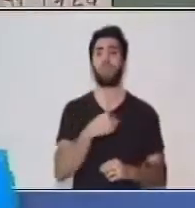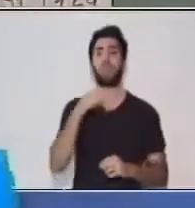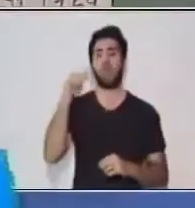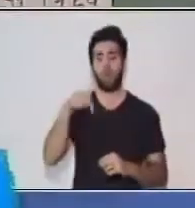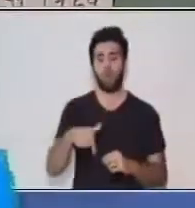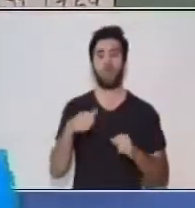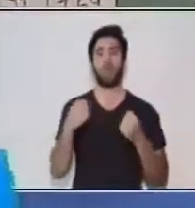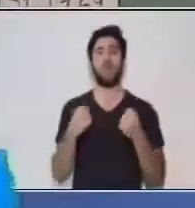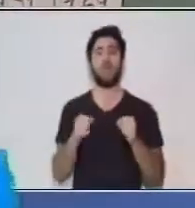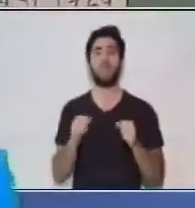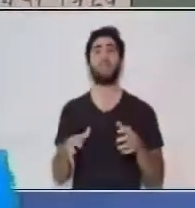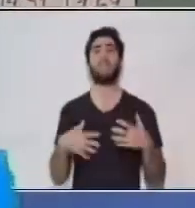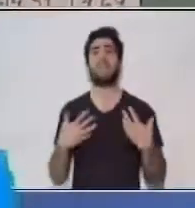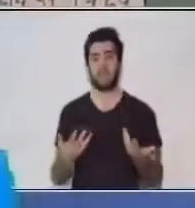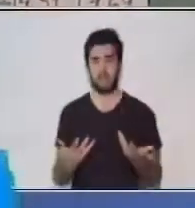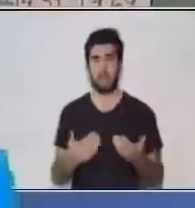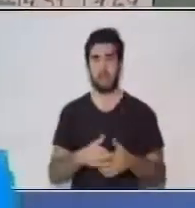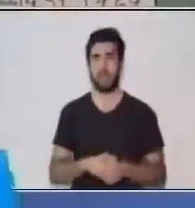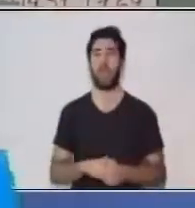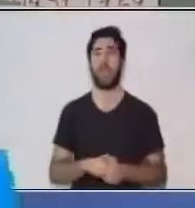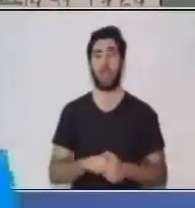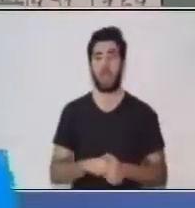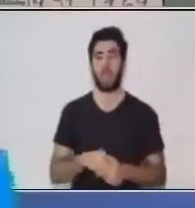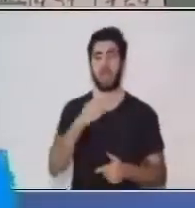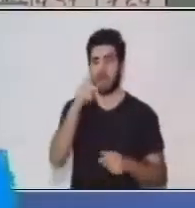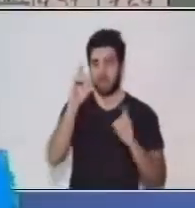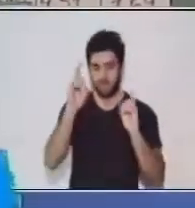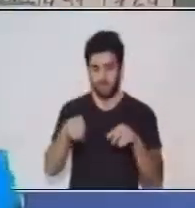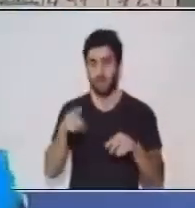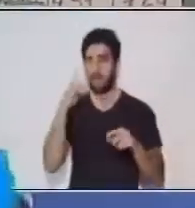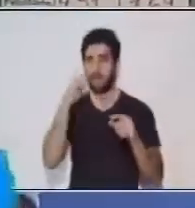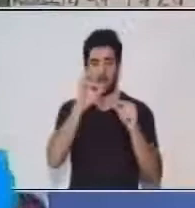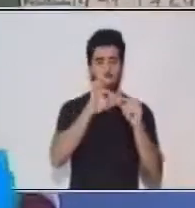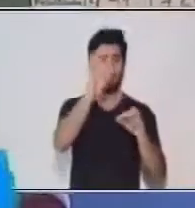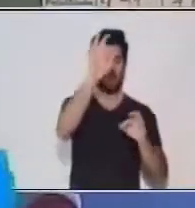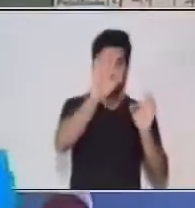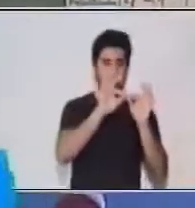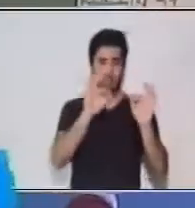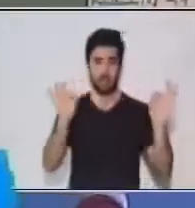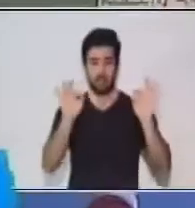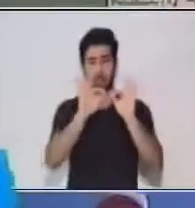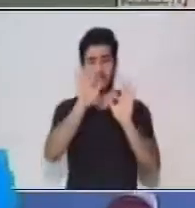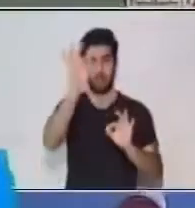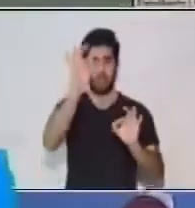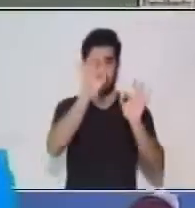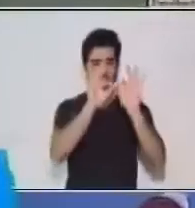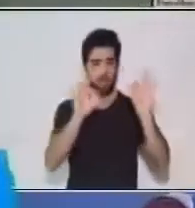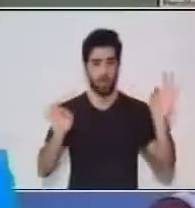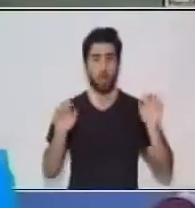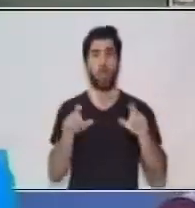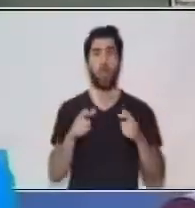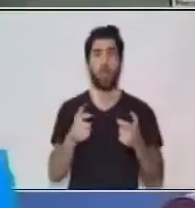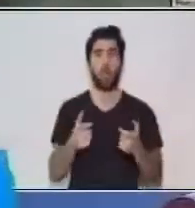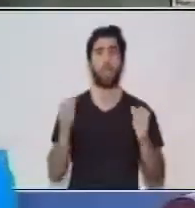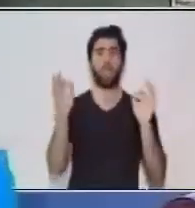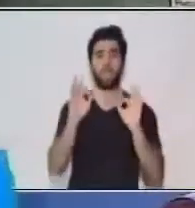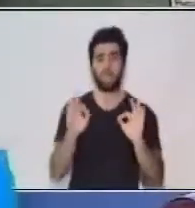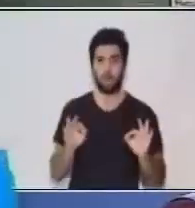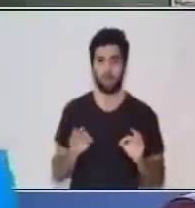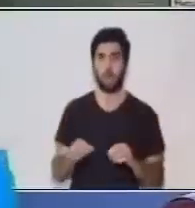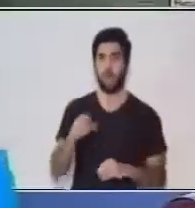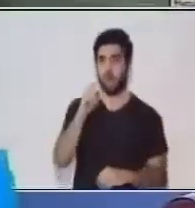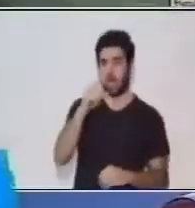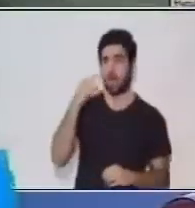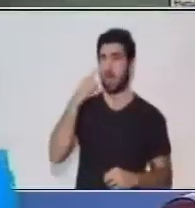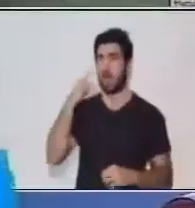realizar es graficarlo en nuestro plano cartesiano. Entonces, veamos que en la